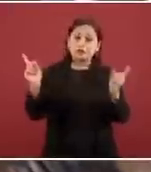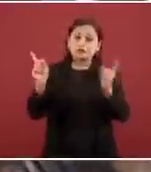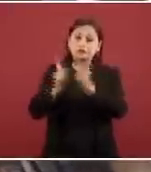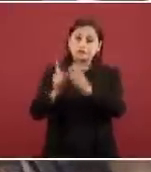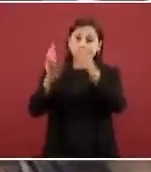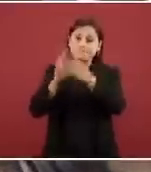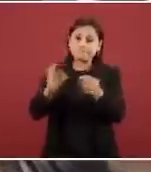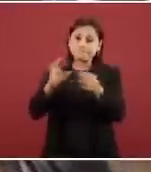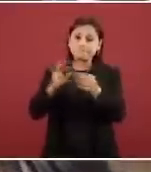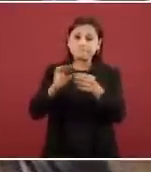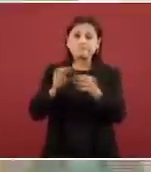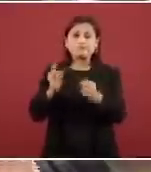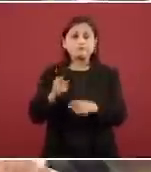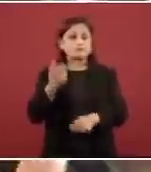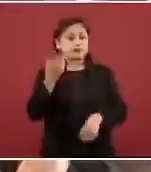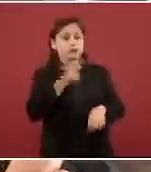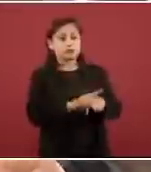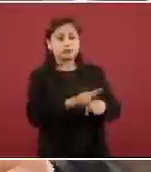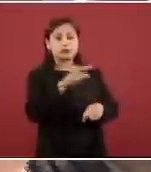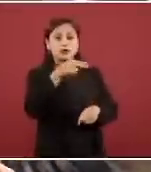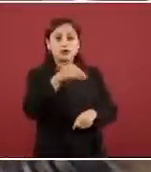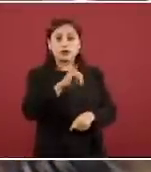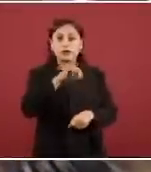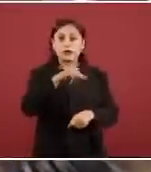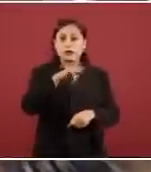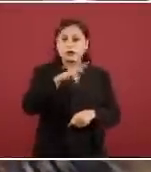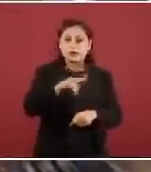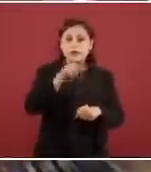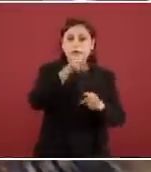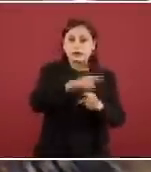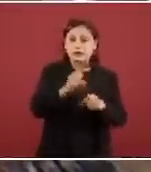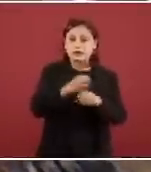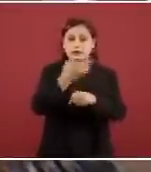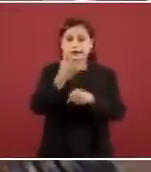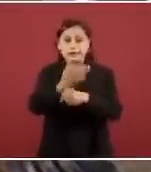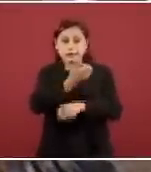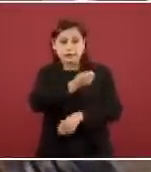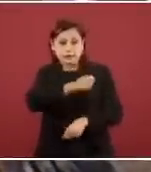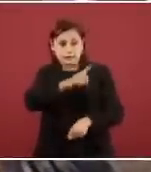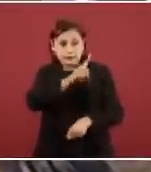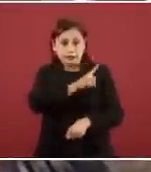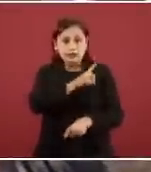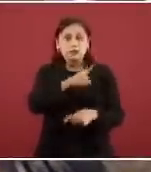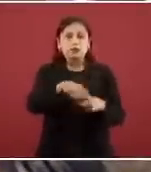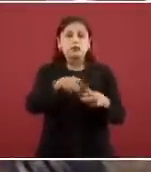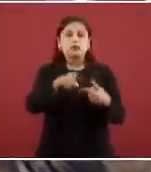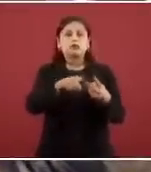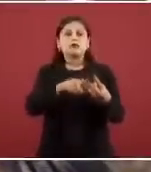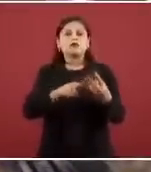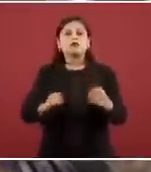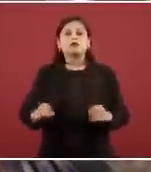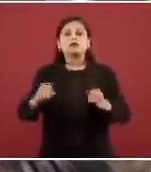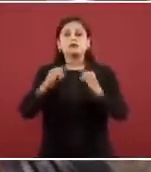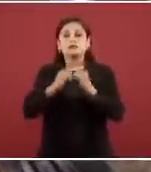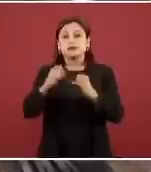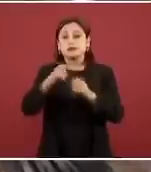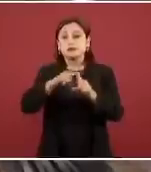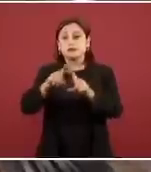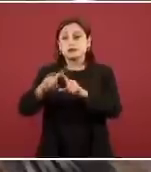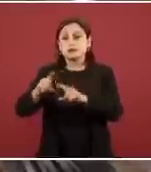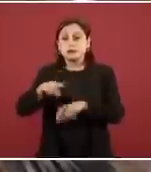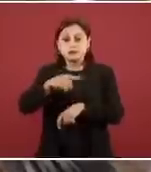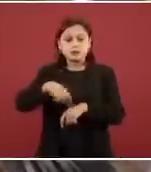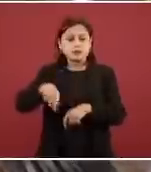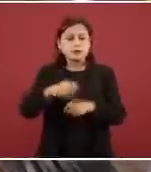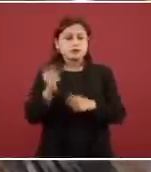de Rehabilitación, con la Secretaría de Salud, con el Instituto de la Beneficencia Pública, y nadie estaba facultado para